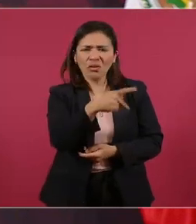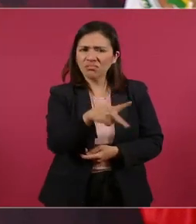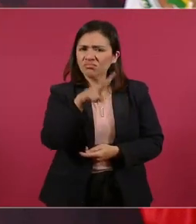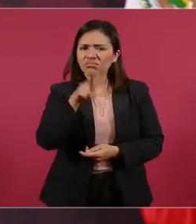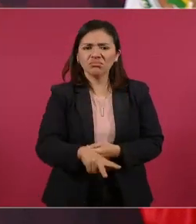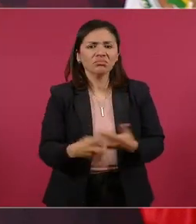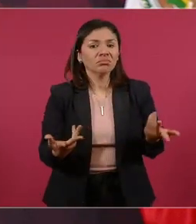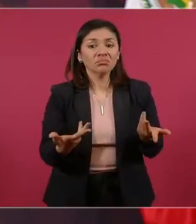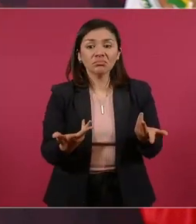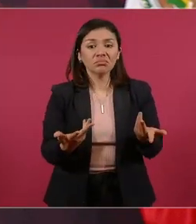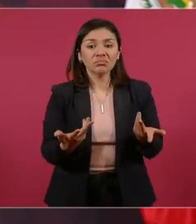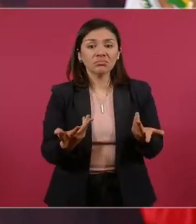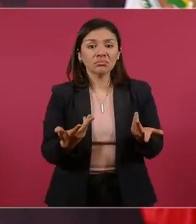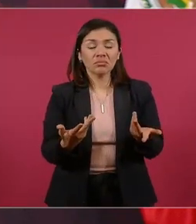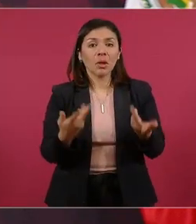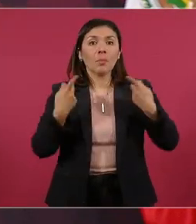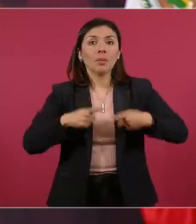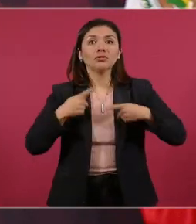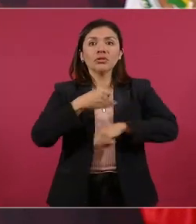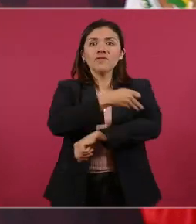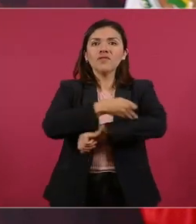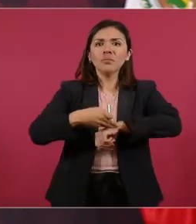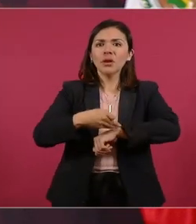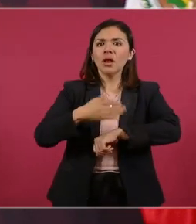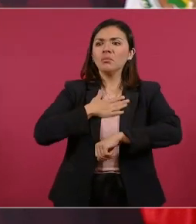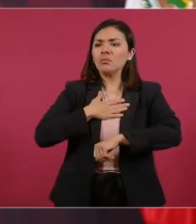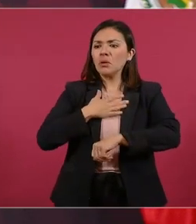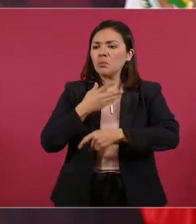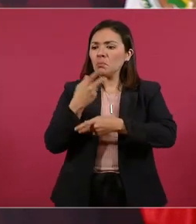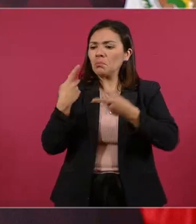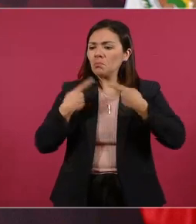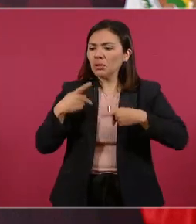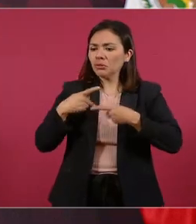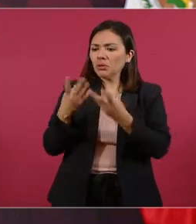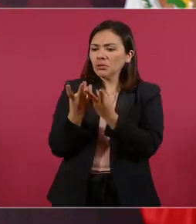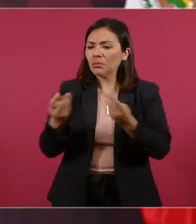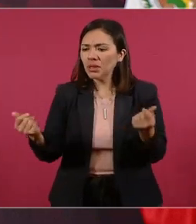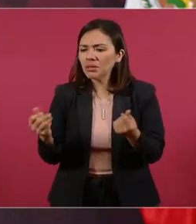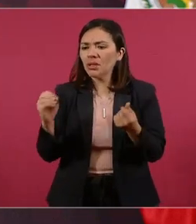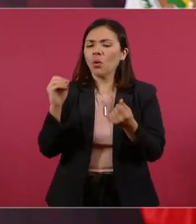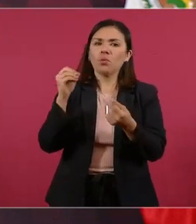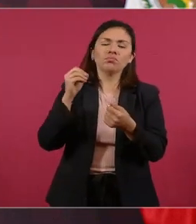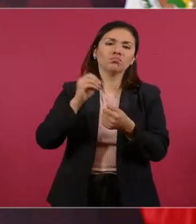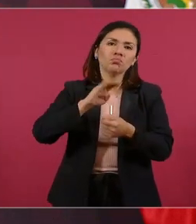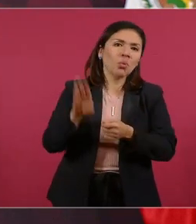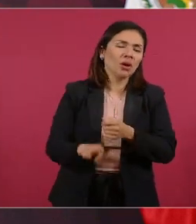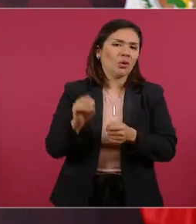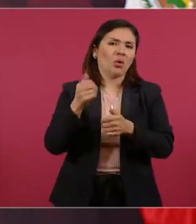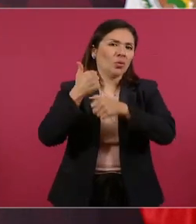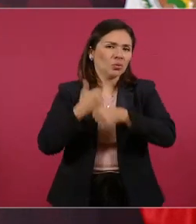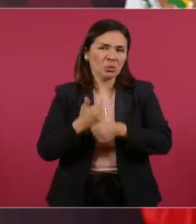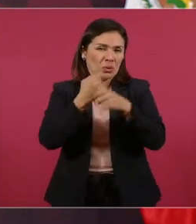en familiares de víctimas, pero también